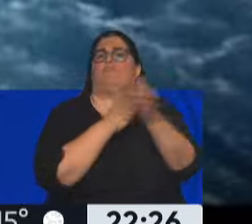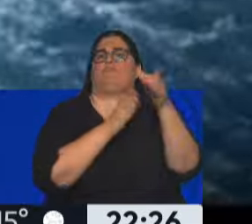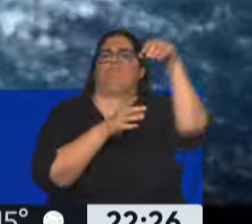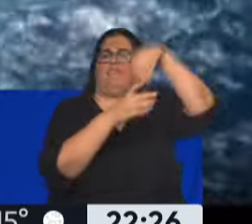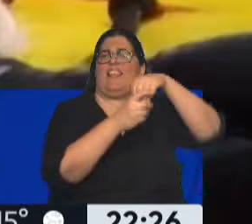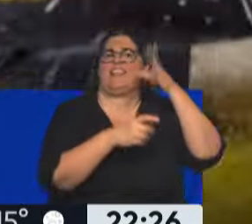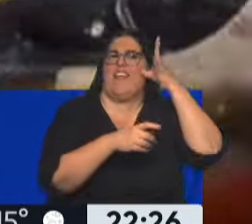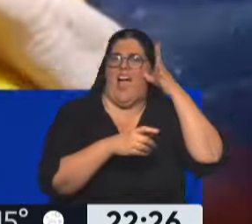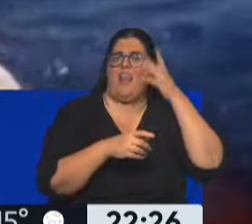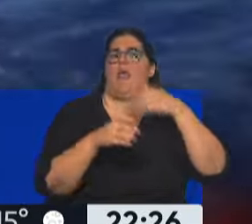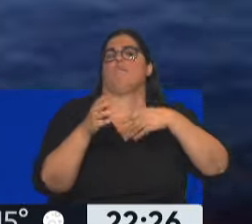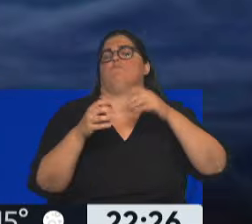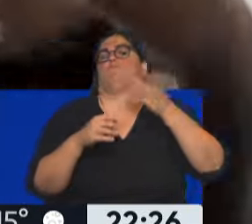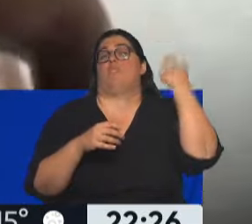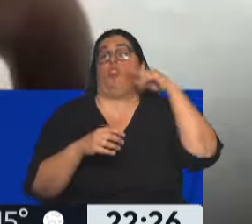con 2022.